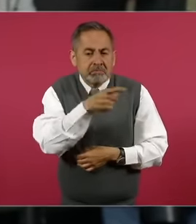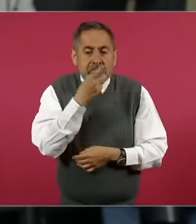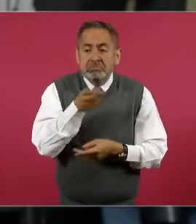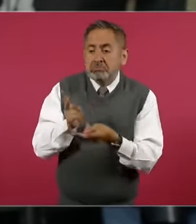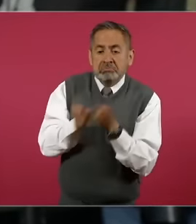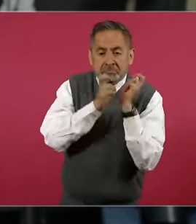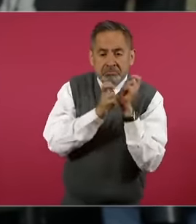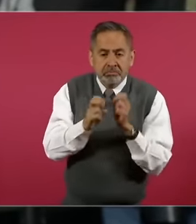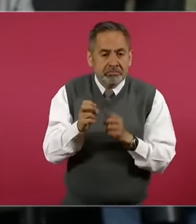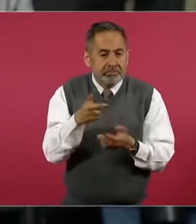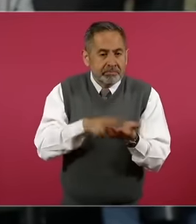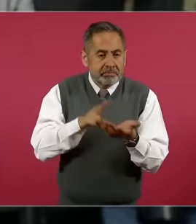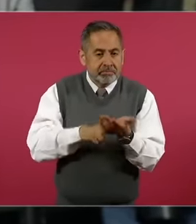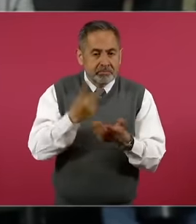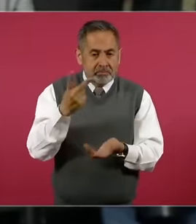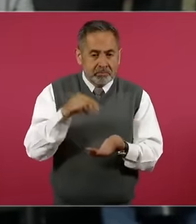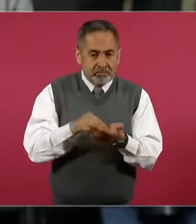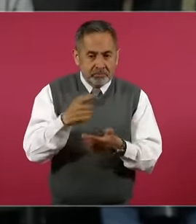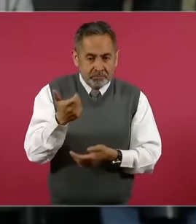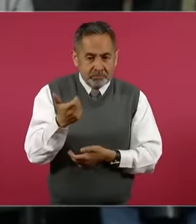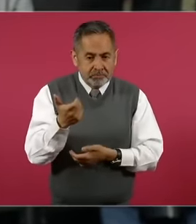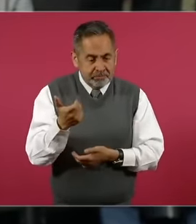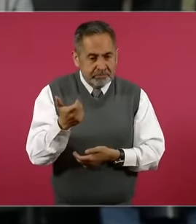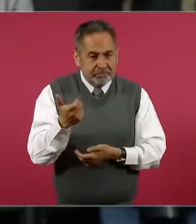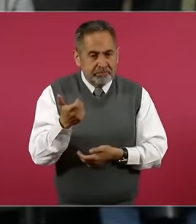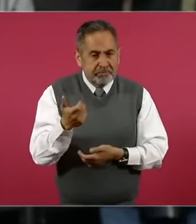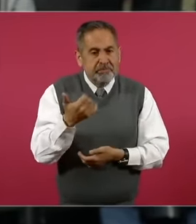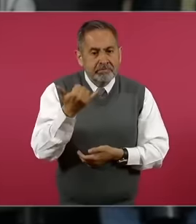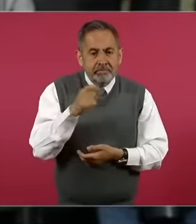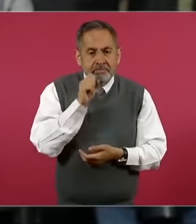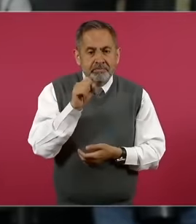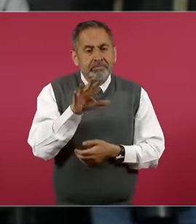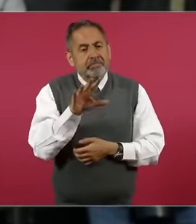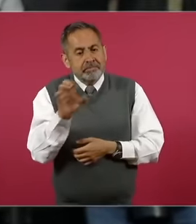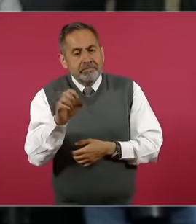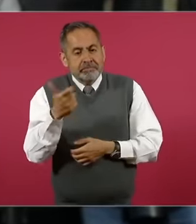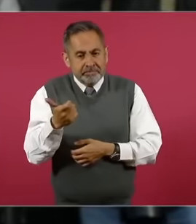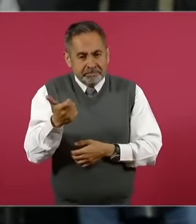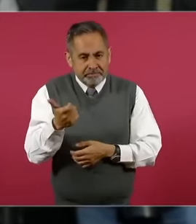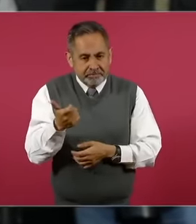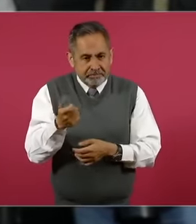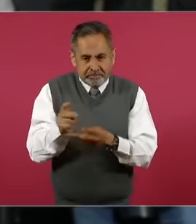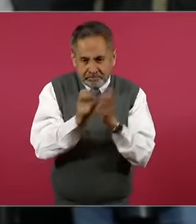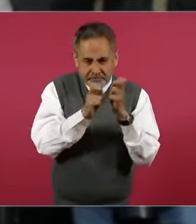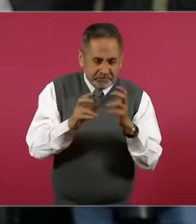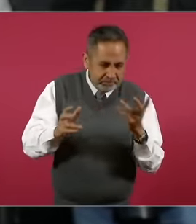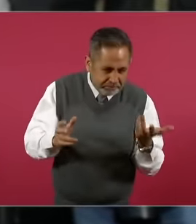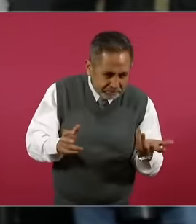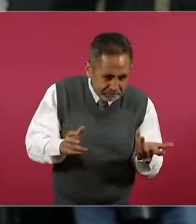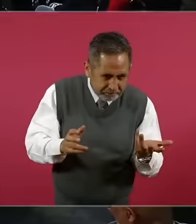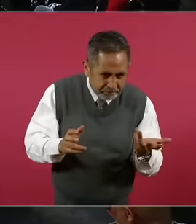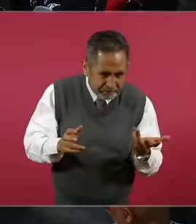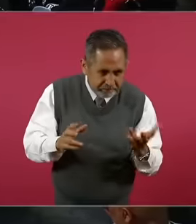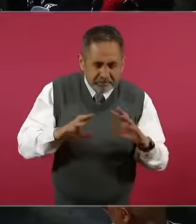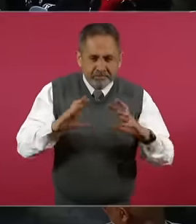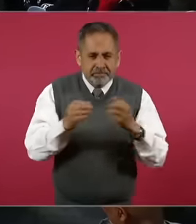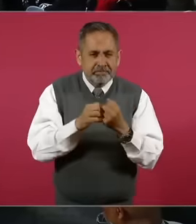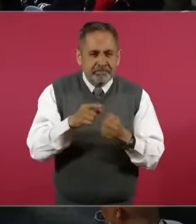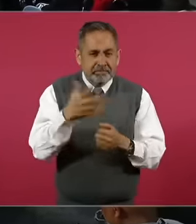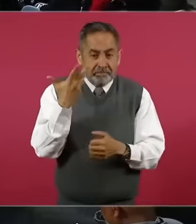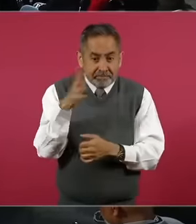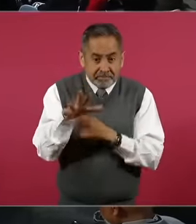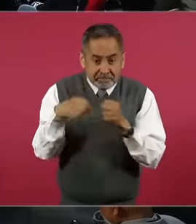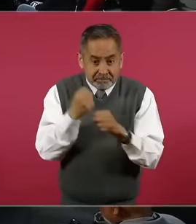robó, valuado en 2,000 pesos, y 500 pesos de robo. Son los otros más de 10